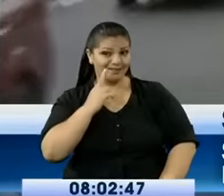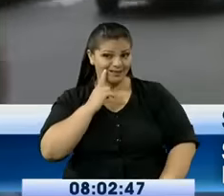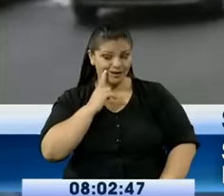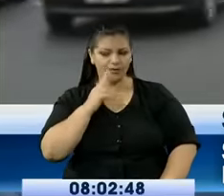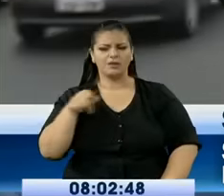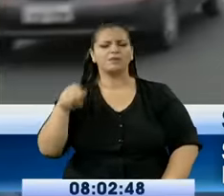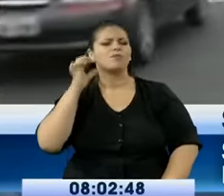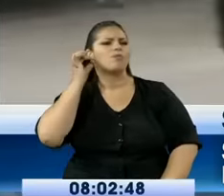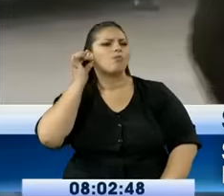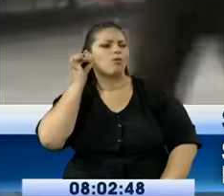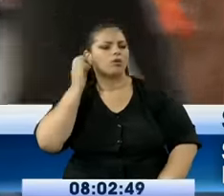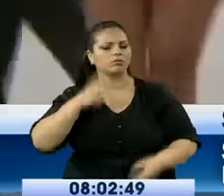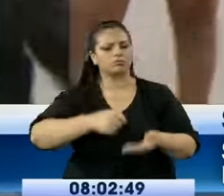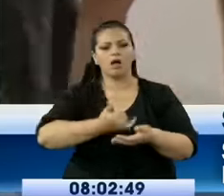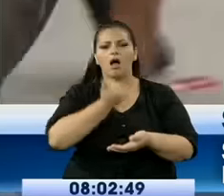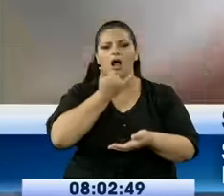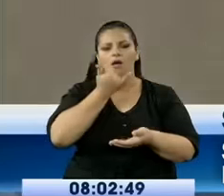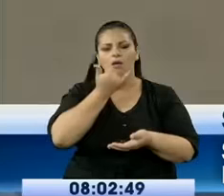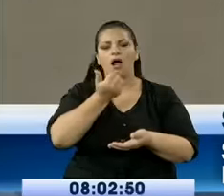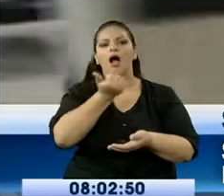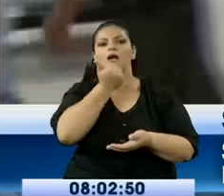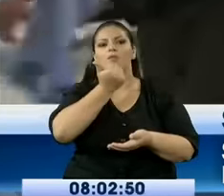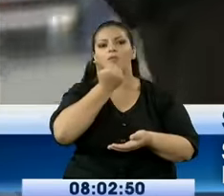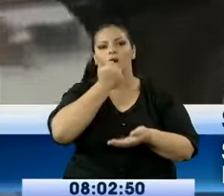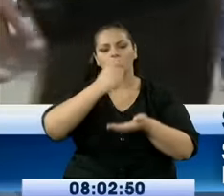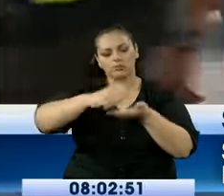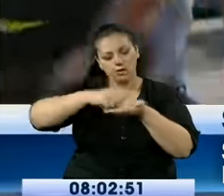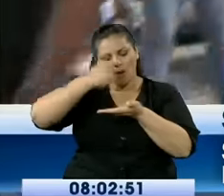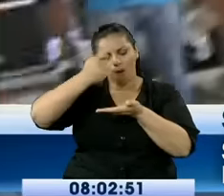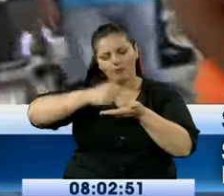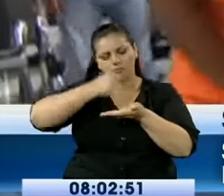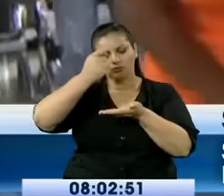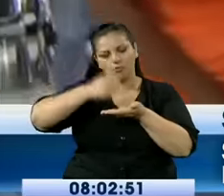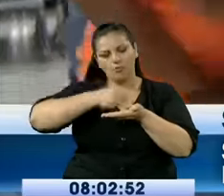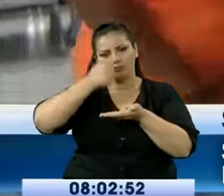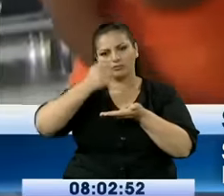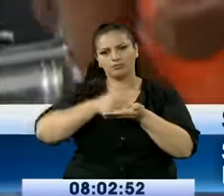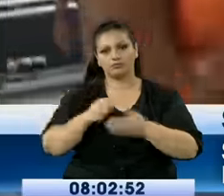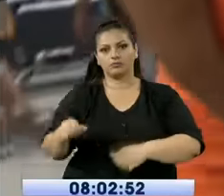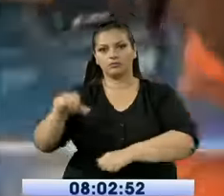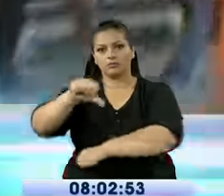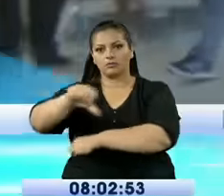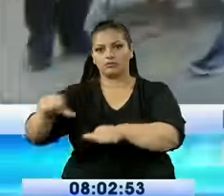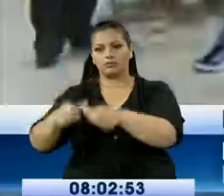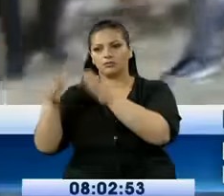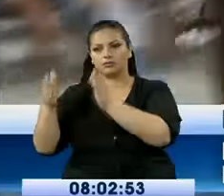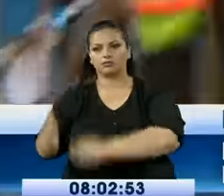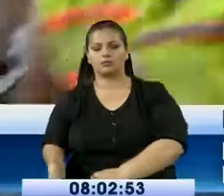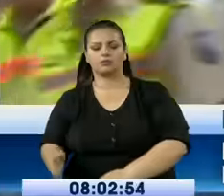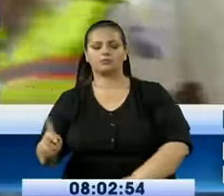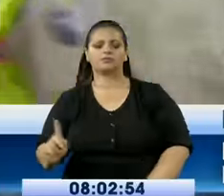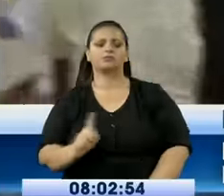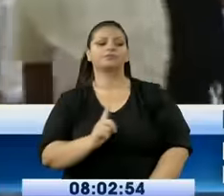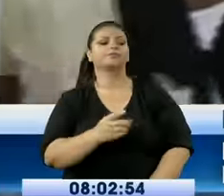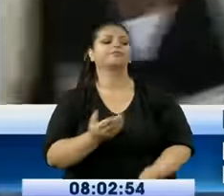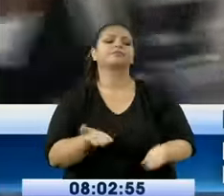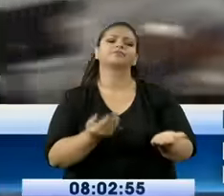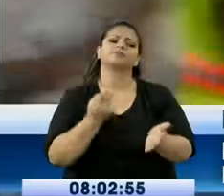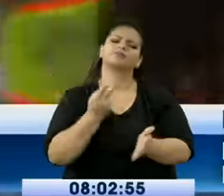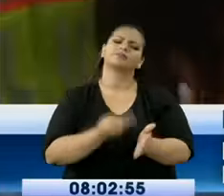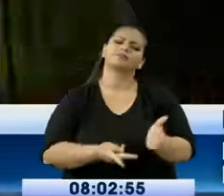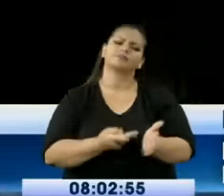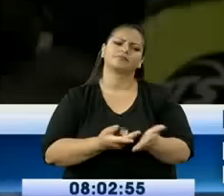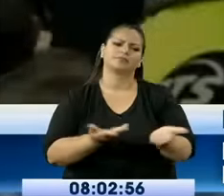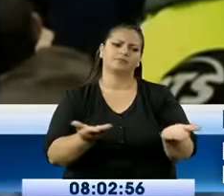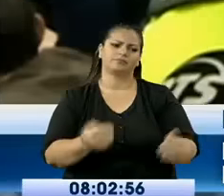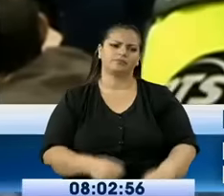Emilio Estrada, y que acudieron ante el llamado del administrador de dicho negocio, ya que no quería cancelar la cuenta de más de